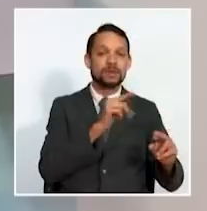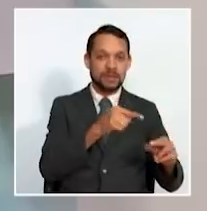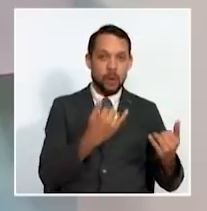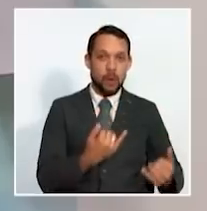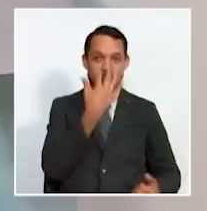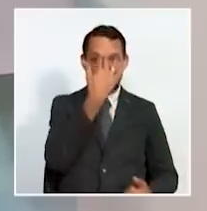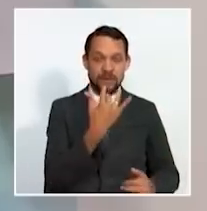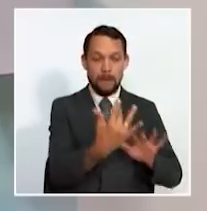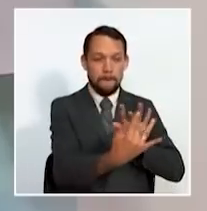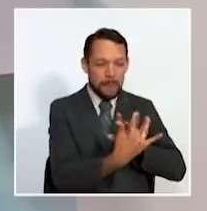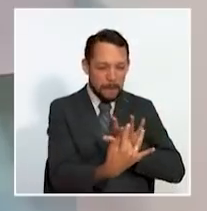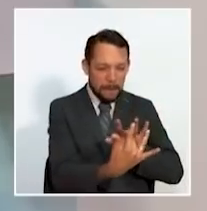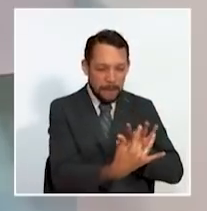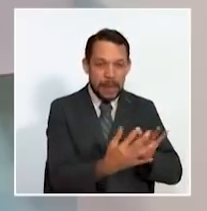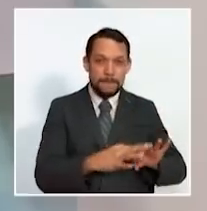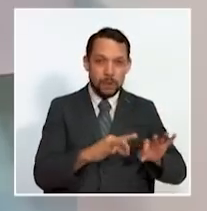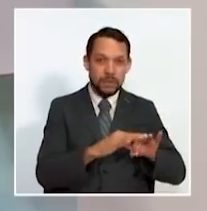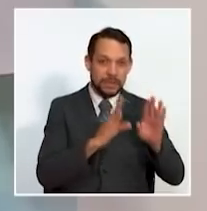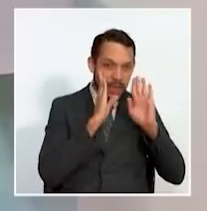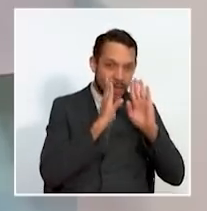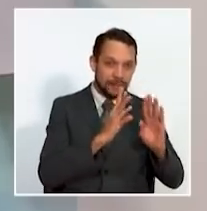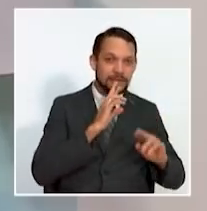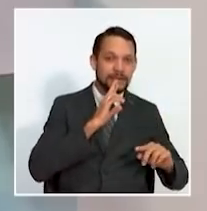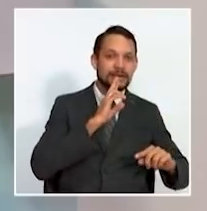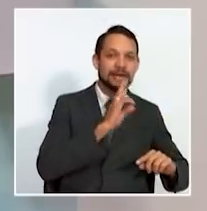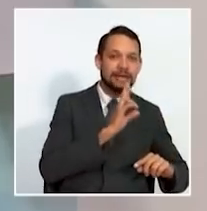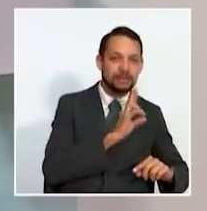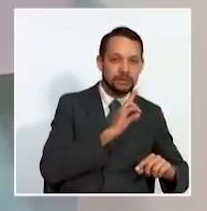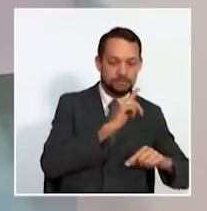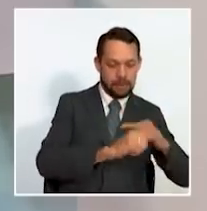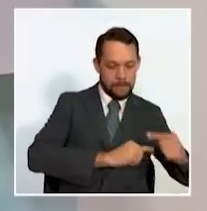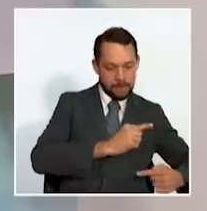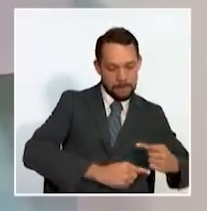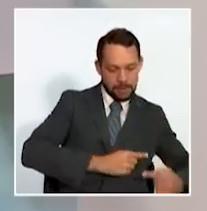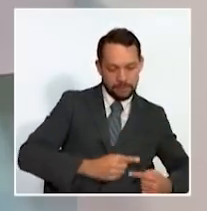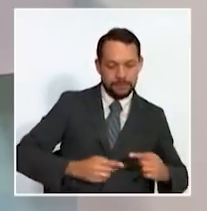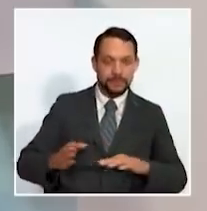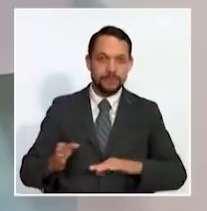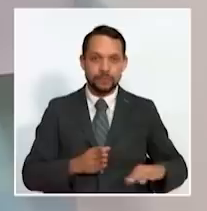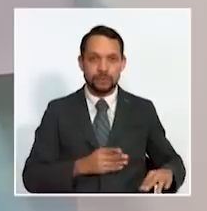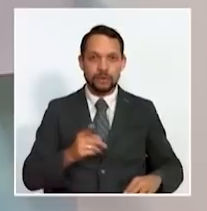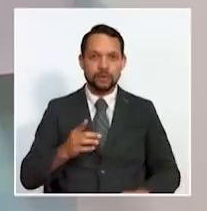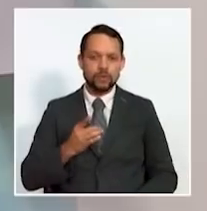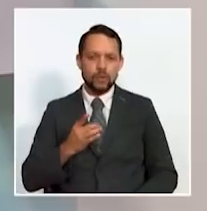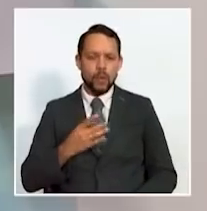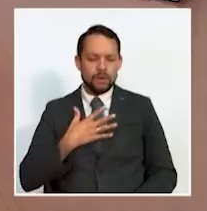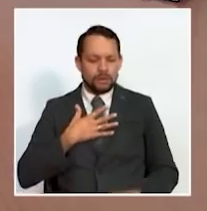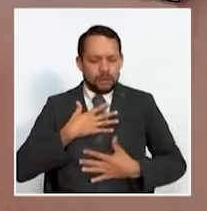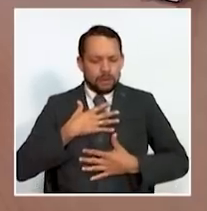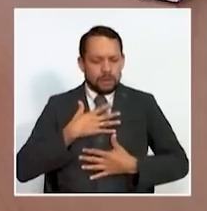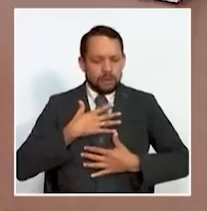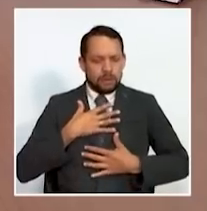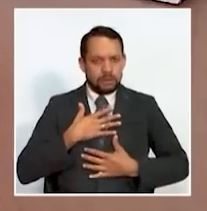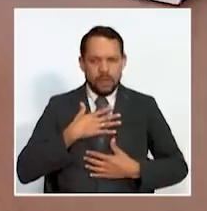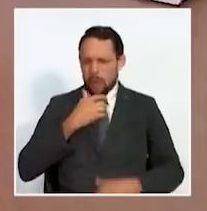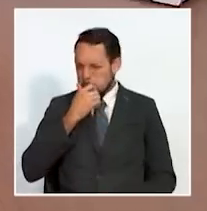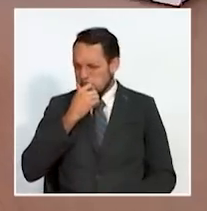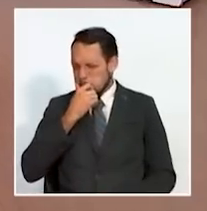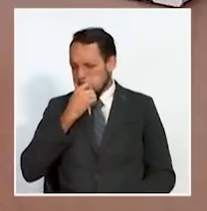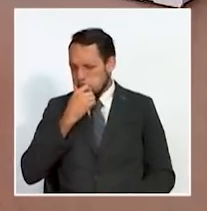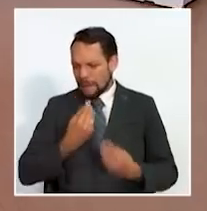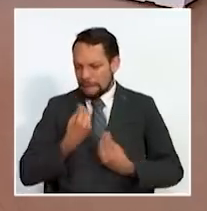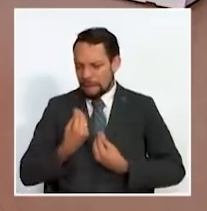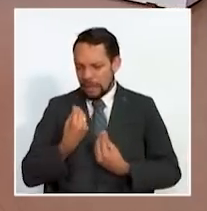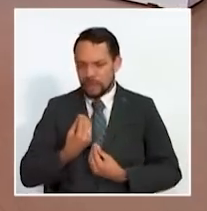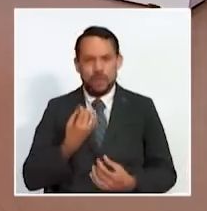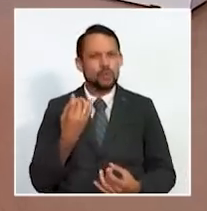asma, para que estén pendientes de sus respuestas. Para preguntarle, tengo dolor en el pecho, tengo tos seca, ¿qué debo hacer? Gracias, el dolor